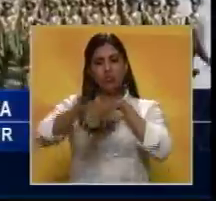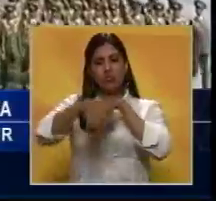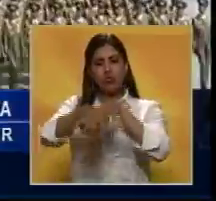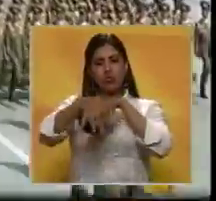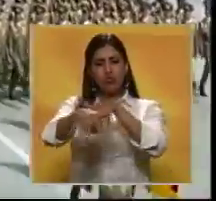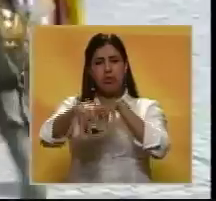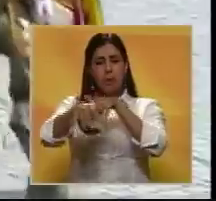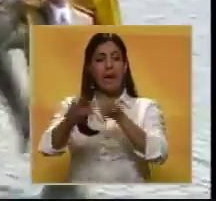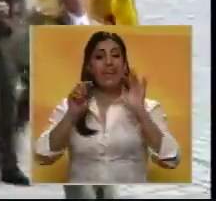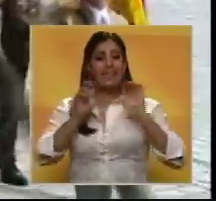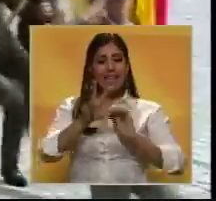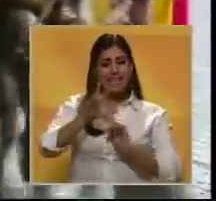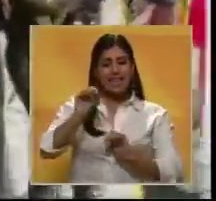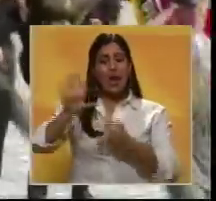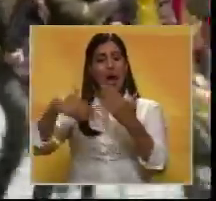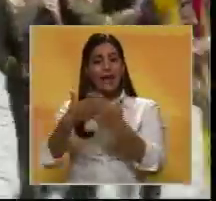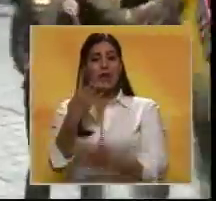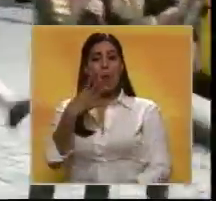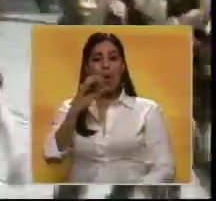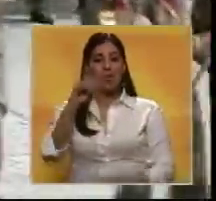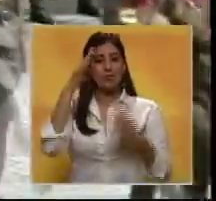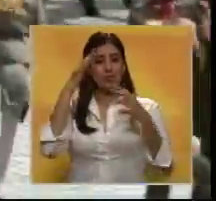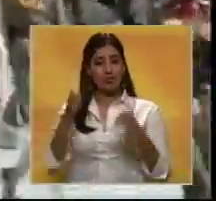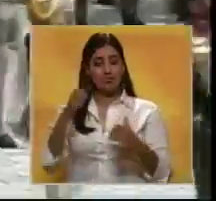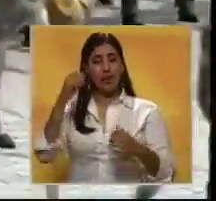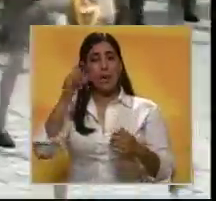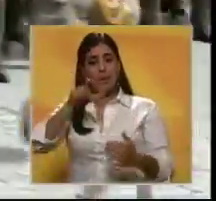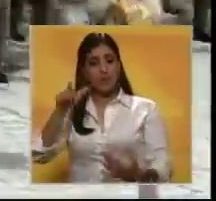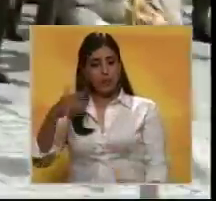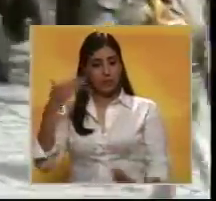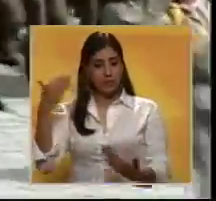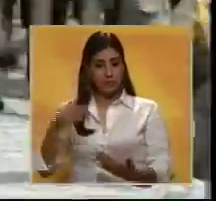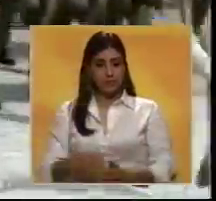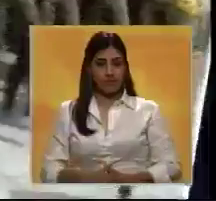de entre 300 y 400 piezas de artillería.